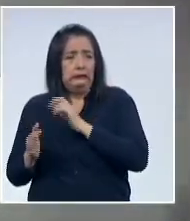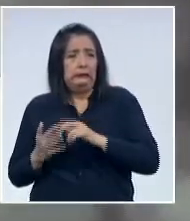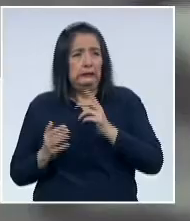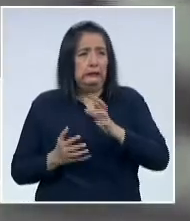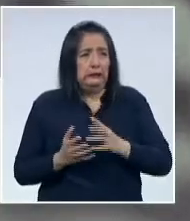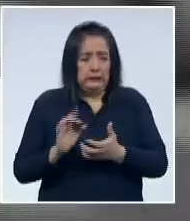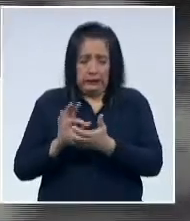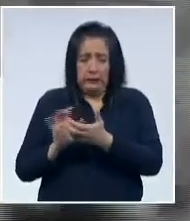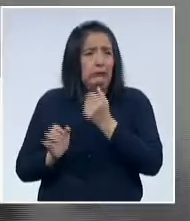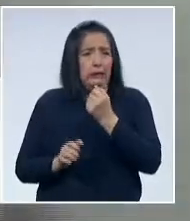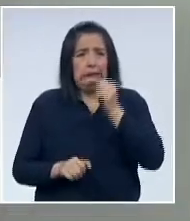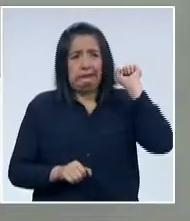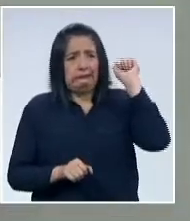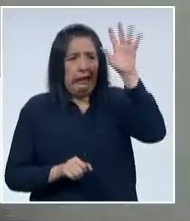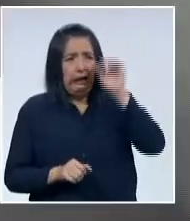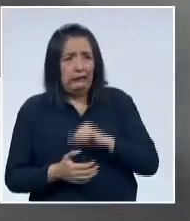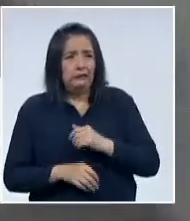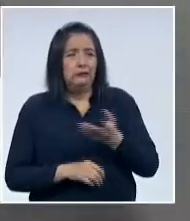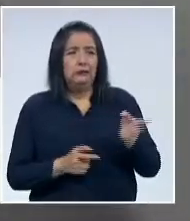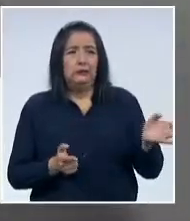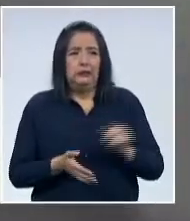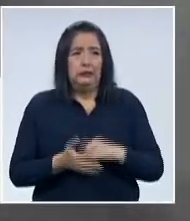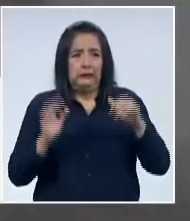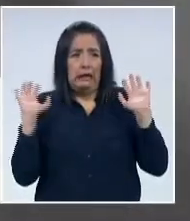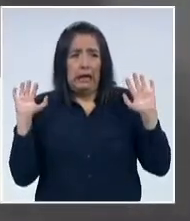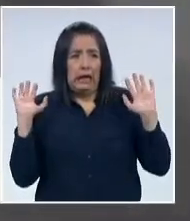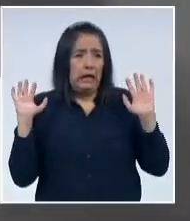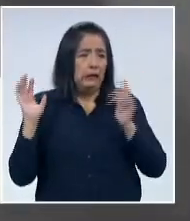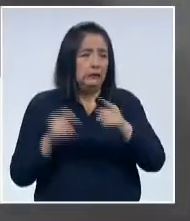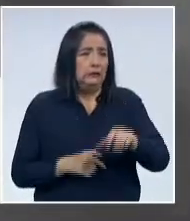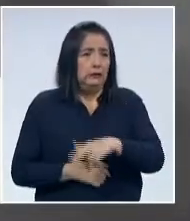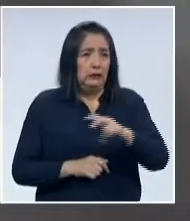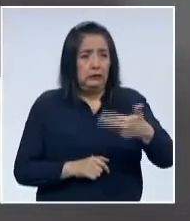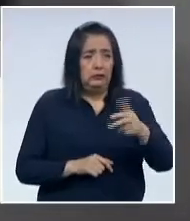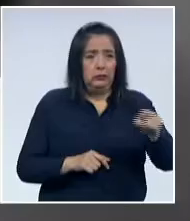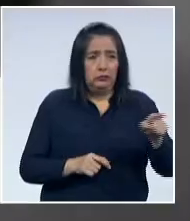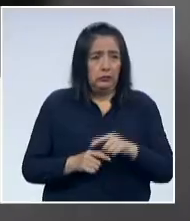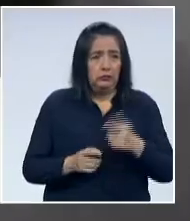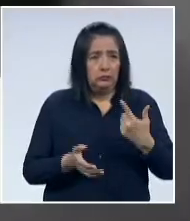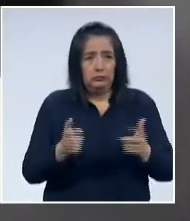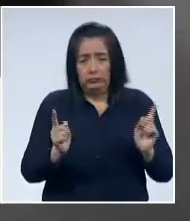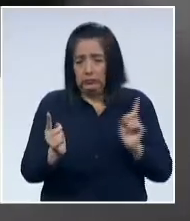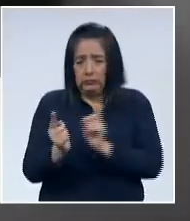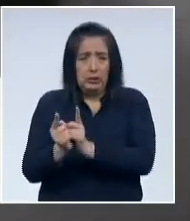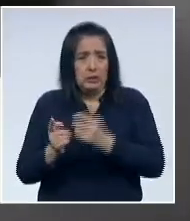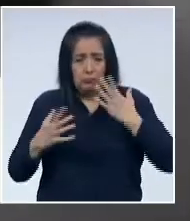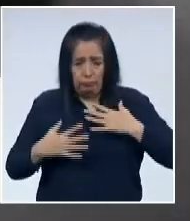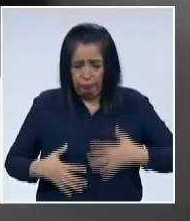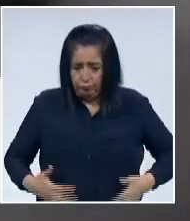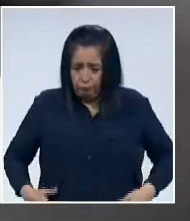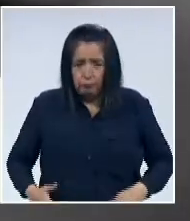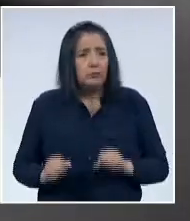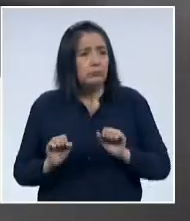el celular a uno de los asaltantes y alza las manos, mientras el tercero se le acerca y le rebusca para ver